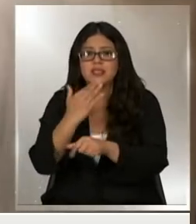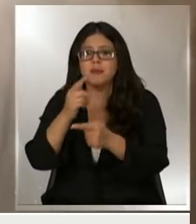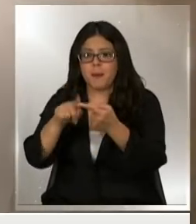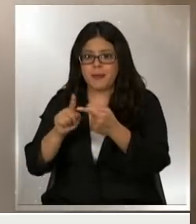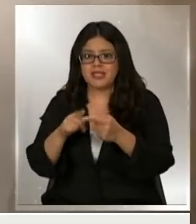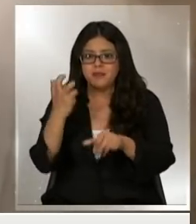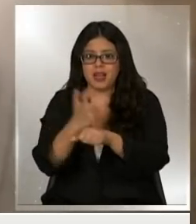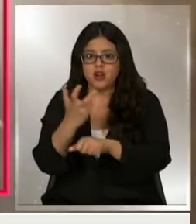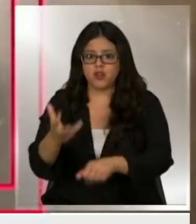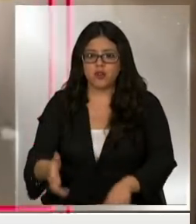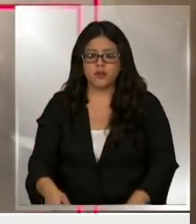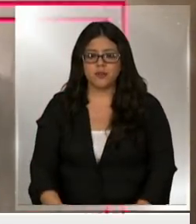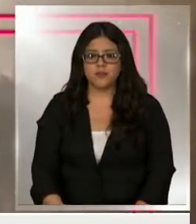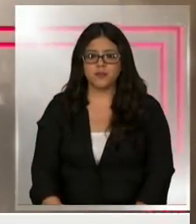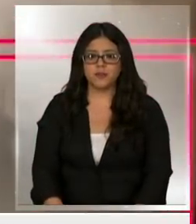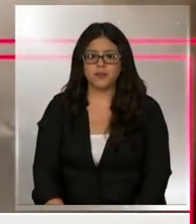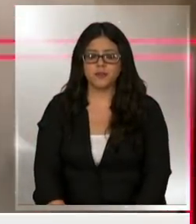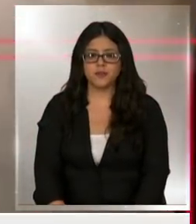participaba del robo.